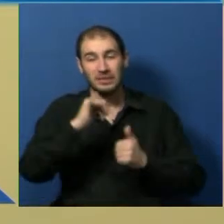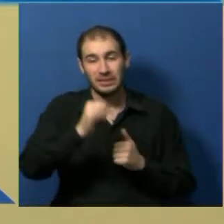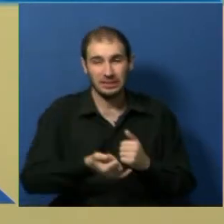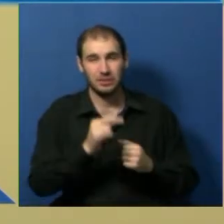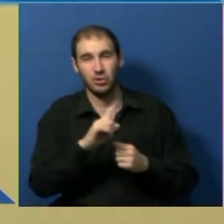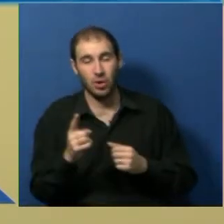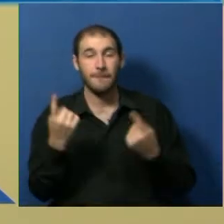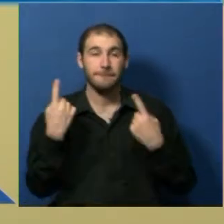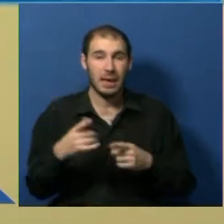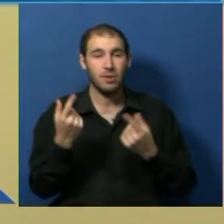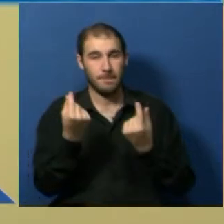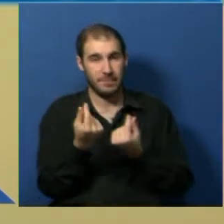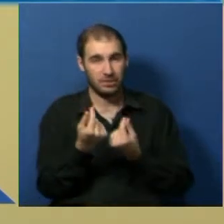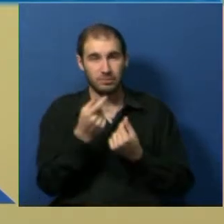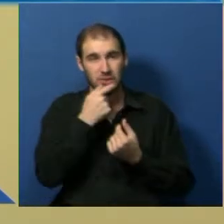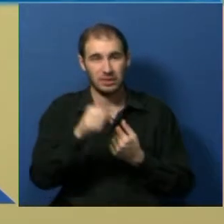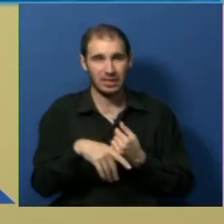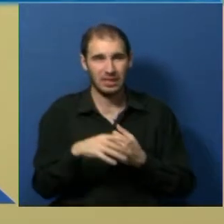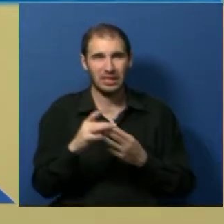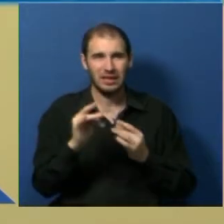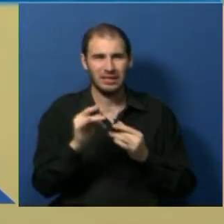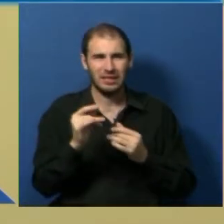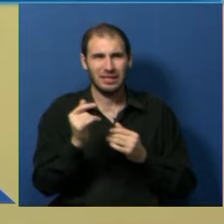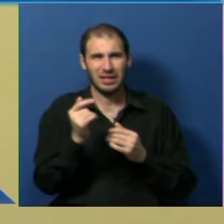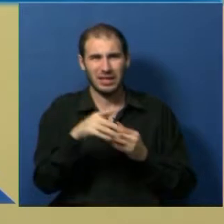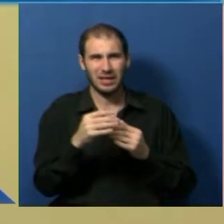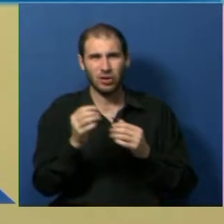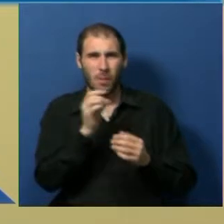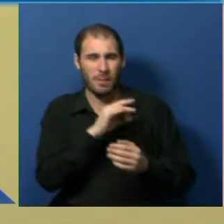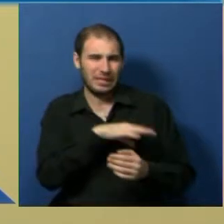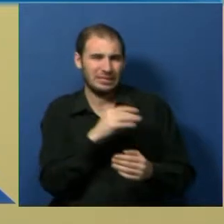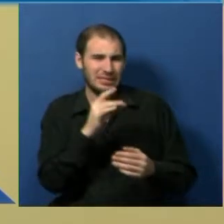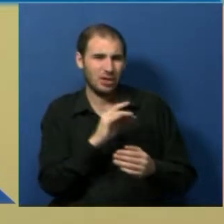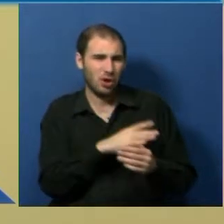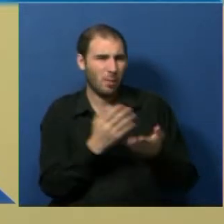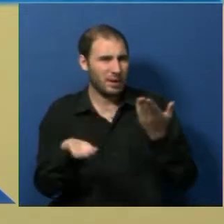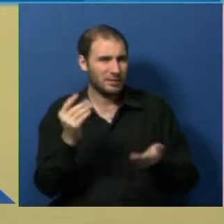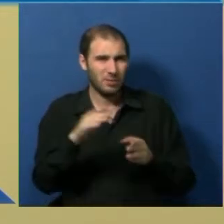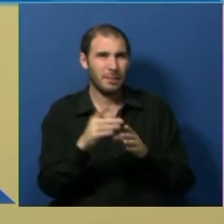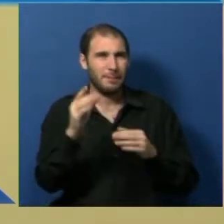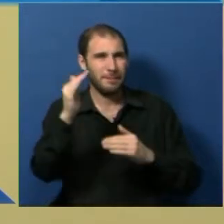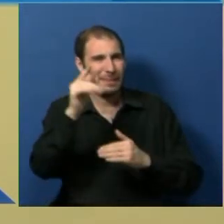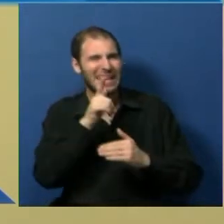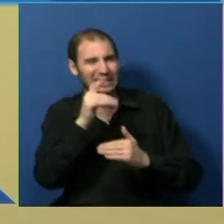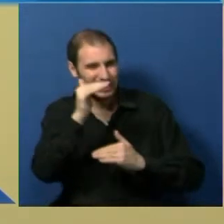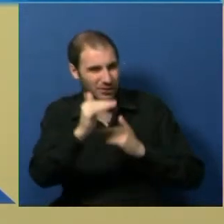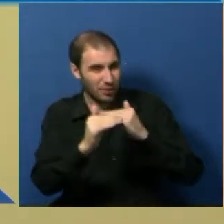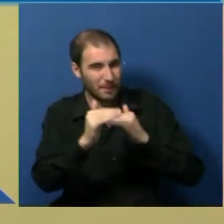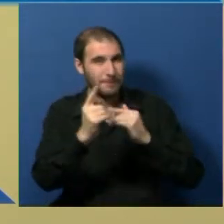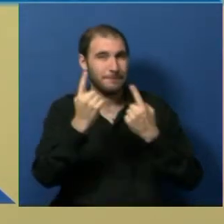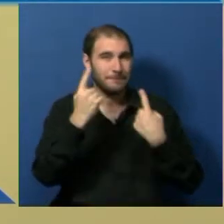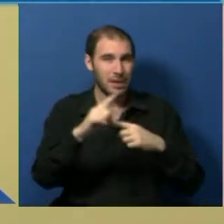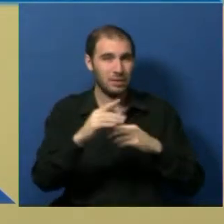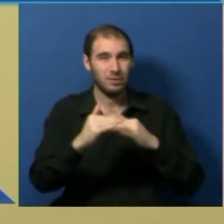Ahora, los precios que tengamos en Mendoza difícilmente se acercan a los que tengamos en Chile. Claro. Van a bajar, van a estar más parecidos a los de Chile, pero van a